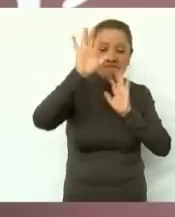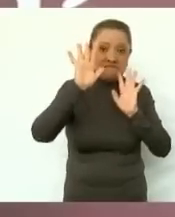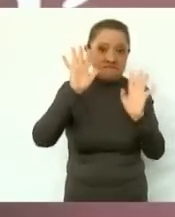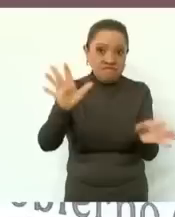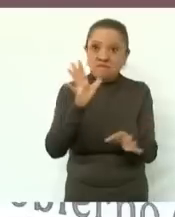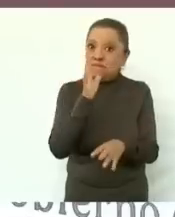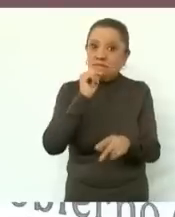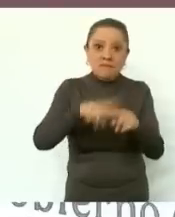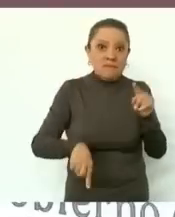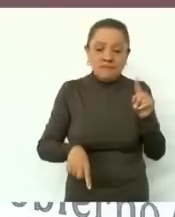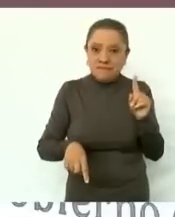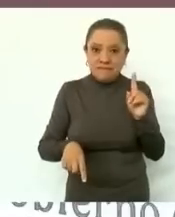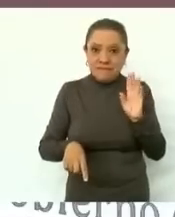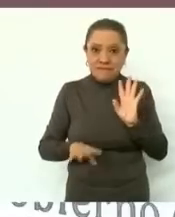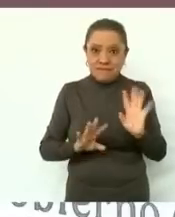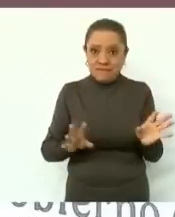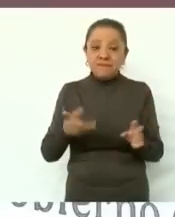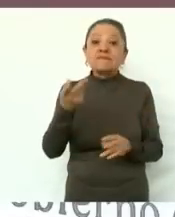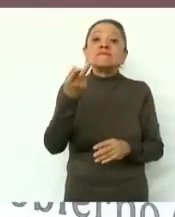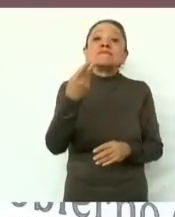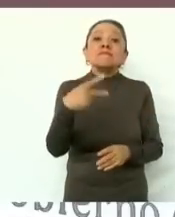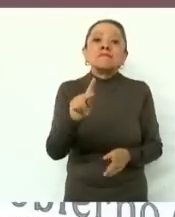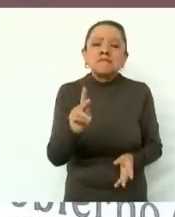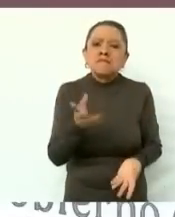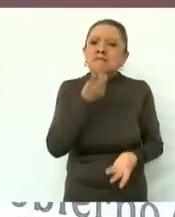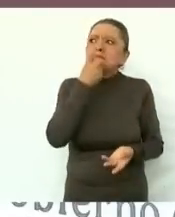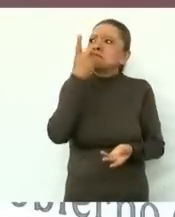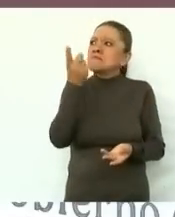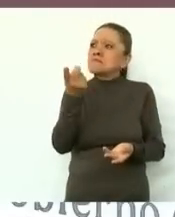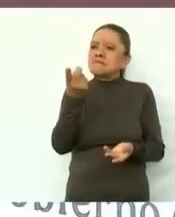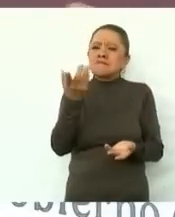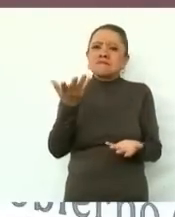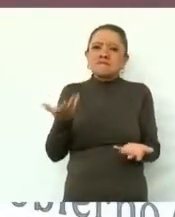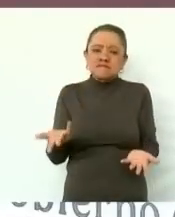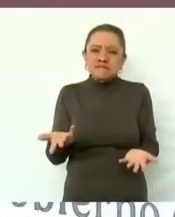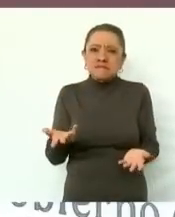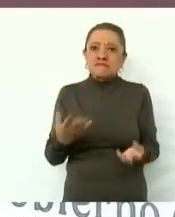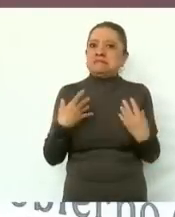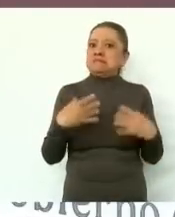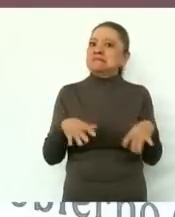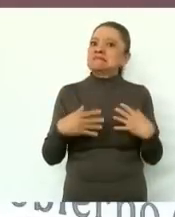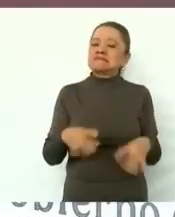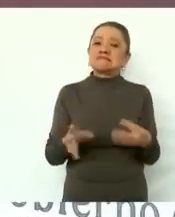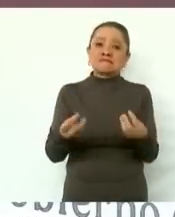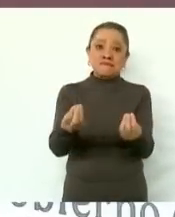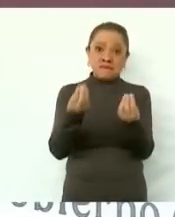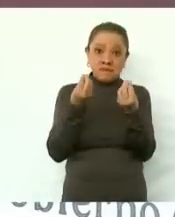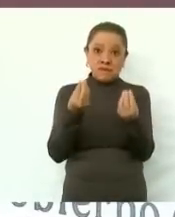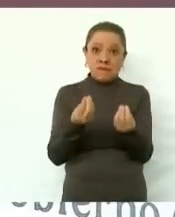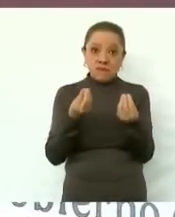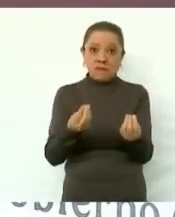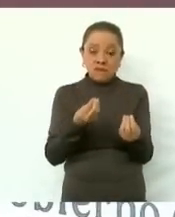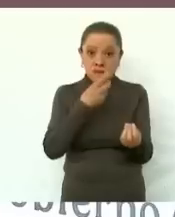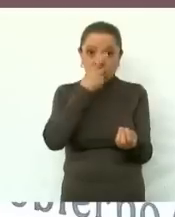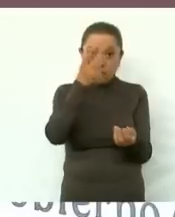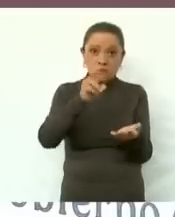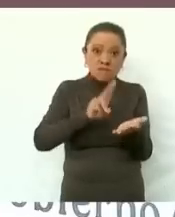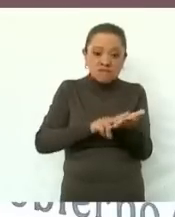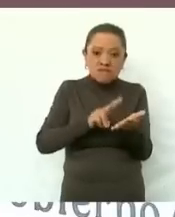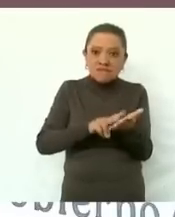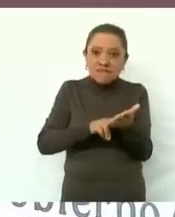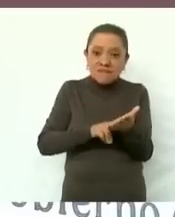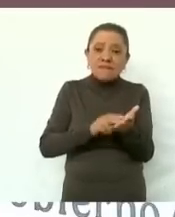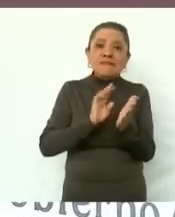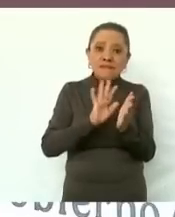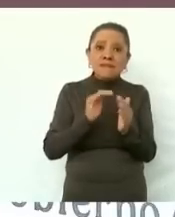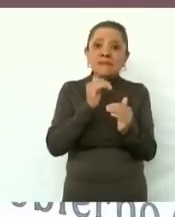Pero nosotros decimos, pues, sería mucho garantizar lo que ya se había avanzado,